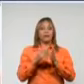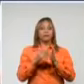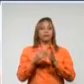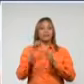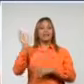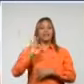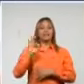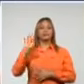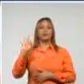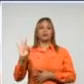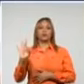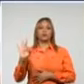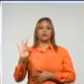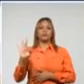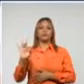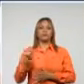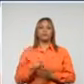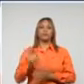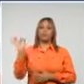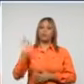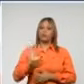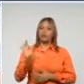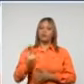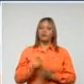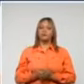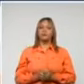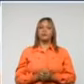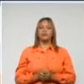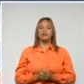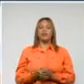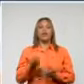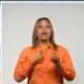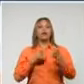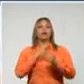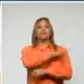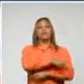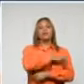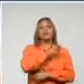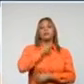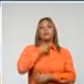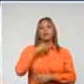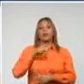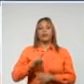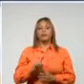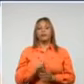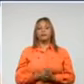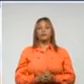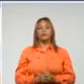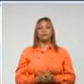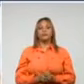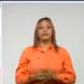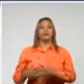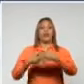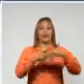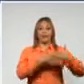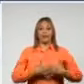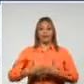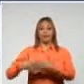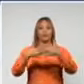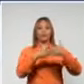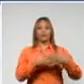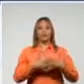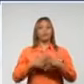8. Y bueno, hay países como, por ejemplo, Estados Unidos, que se